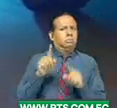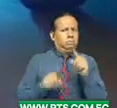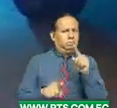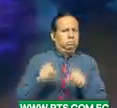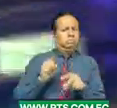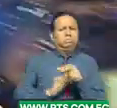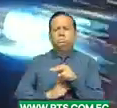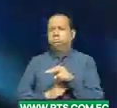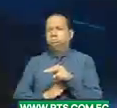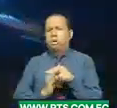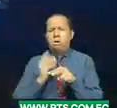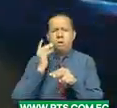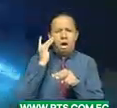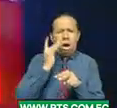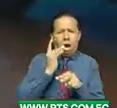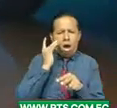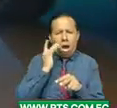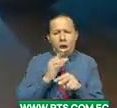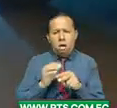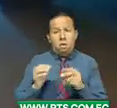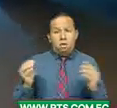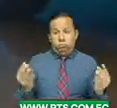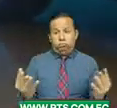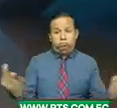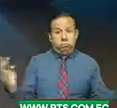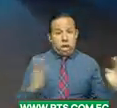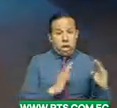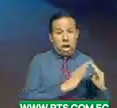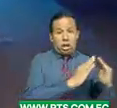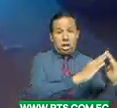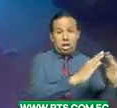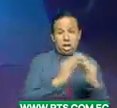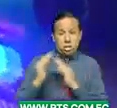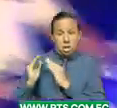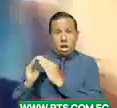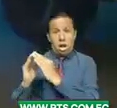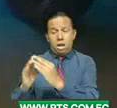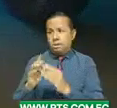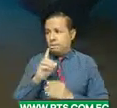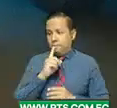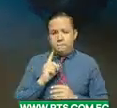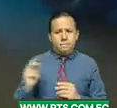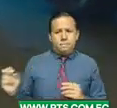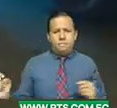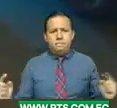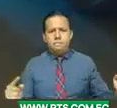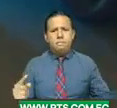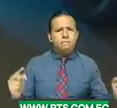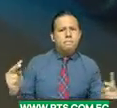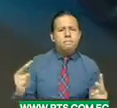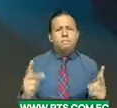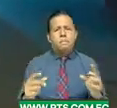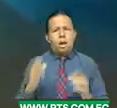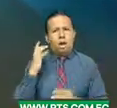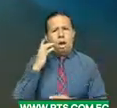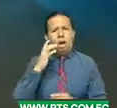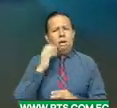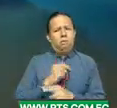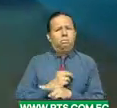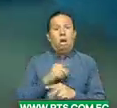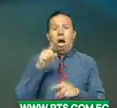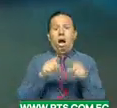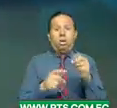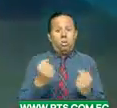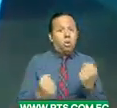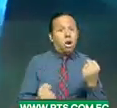personas sospechosas que están saliendo de diferentes cooperativas, y algunos conductores también optaron por cerrar los vidrios de